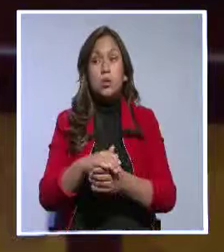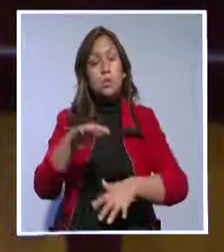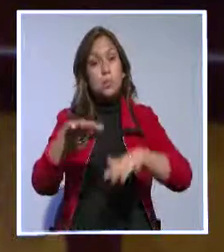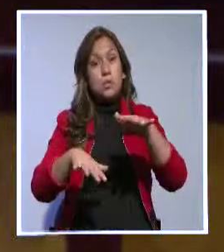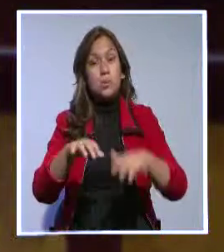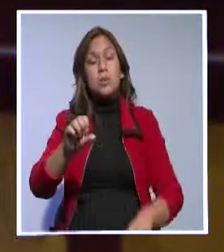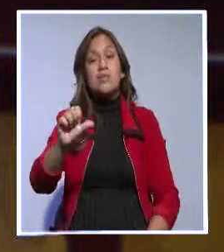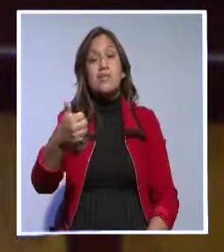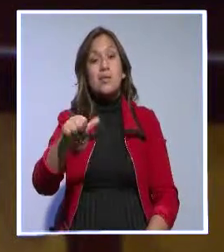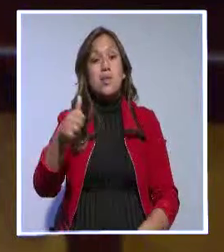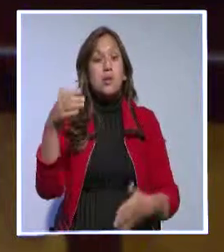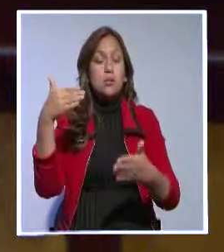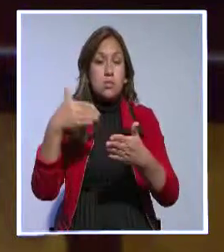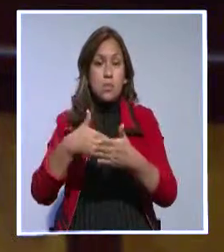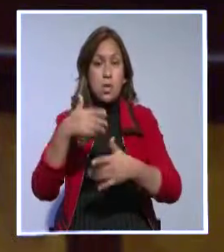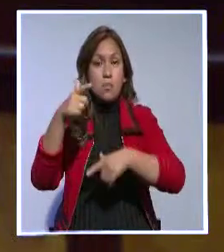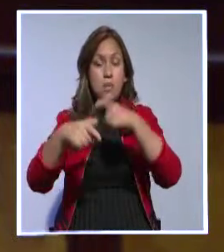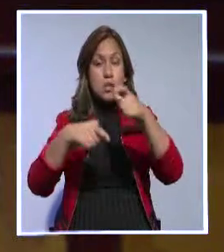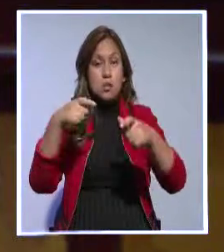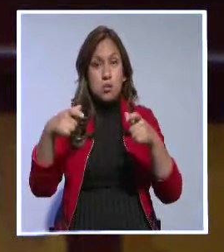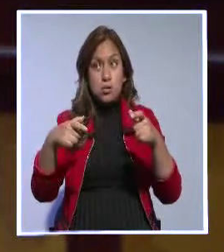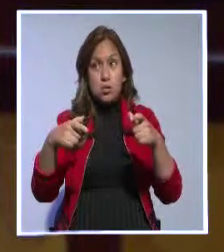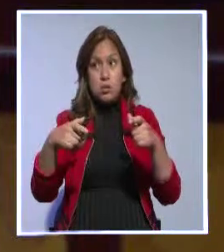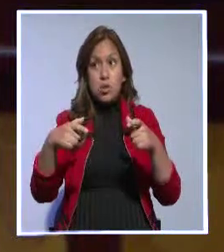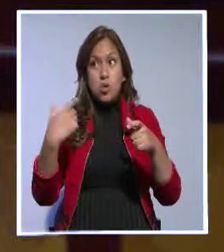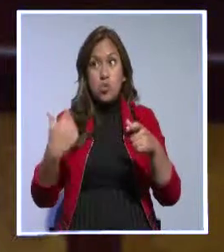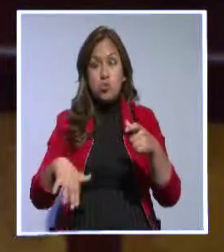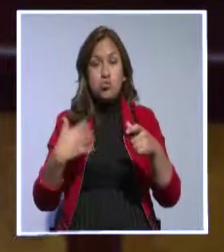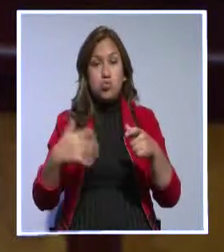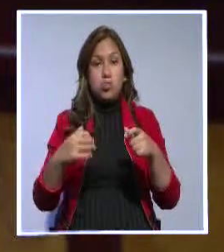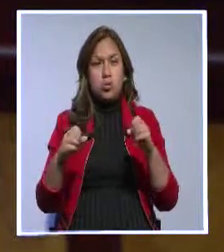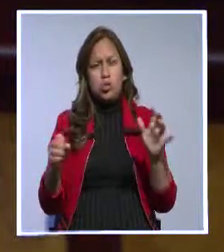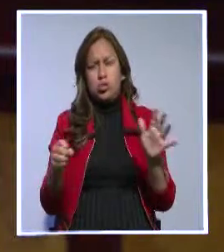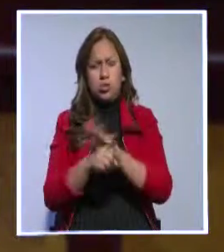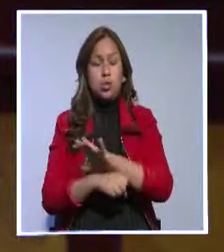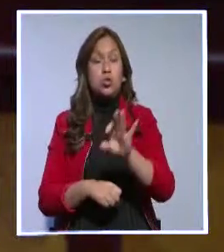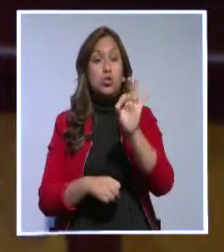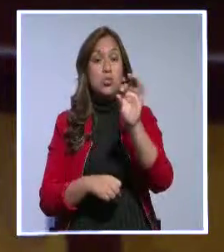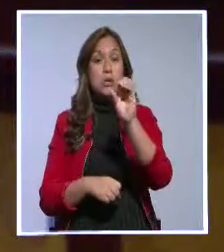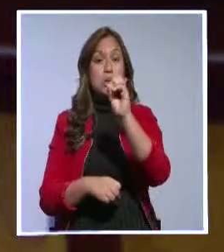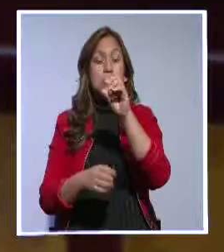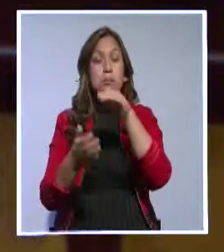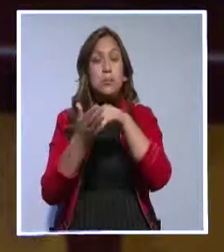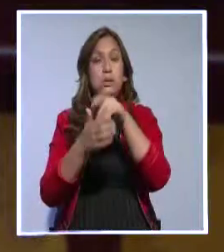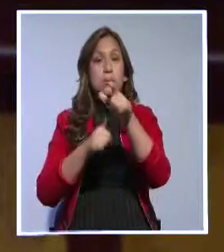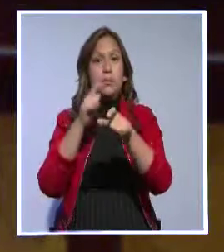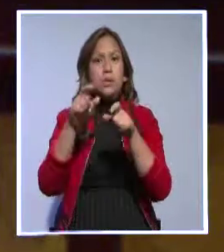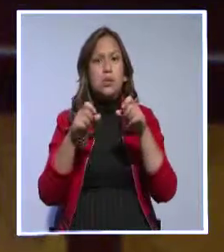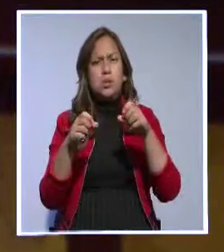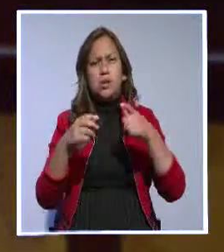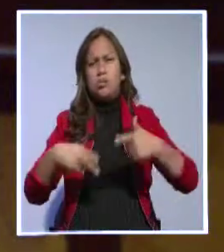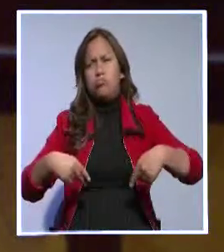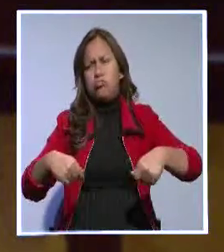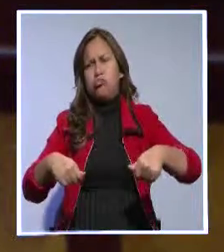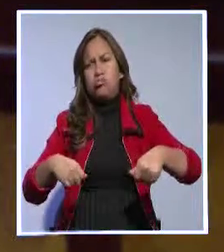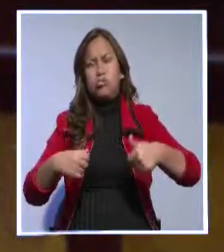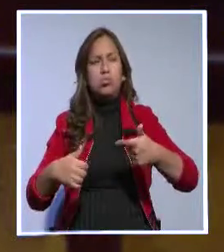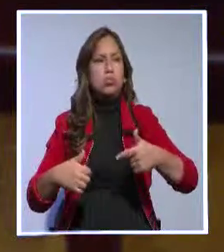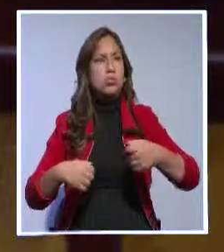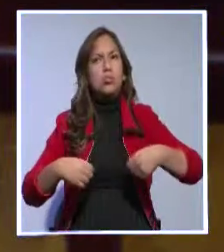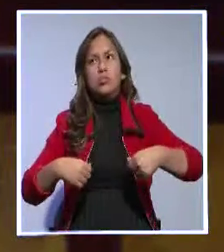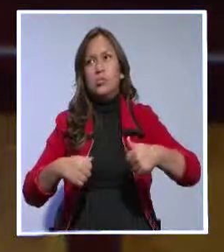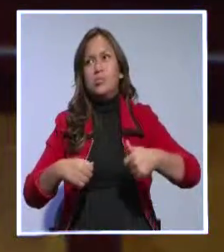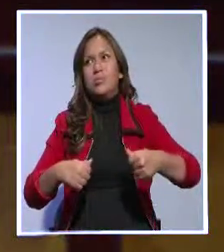y durante todos los 5 días unas 90.000 personas es decir la gente disfrutó de los recursos a parte de que cuando no me